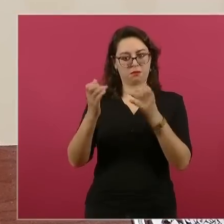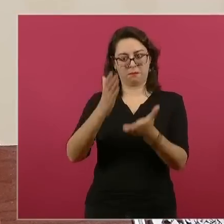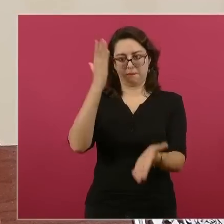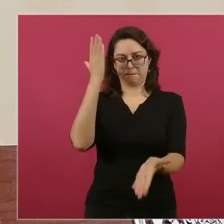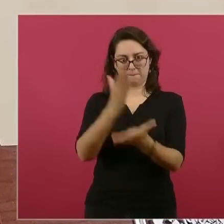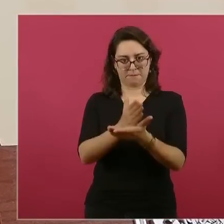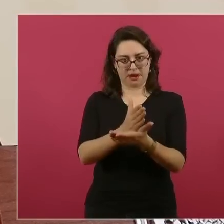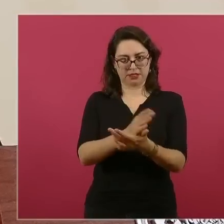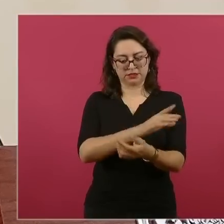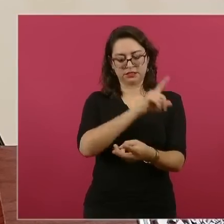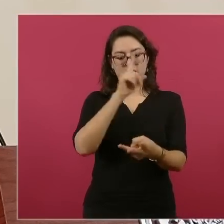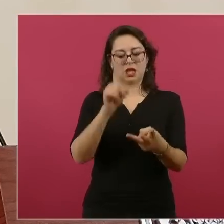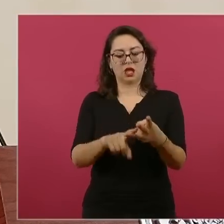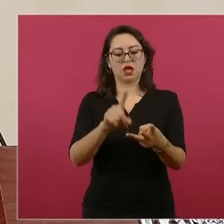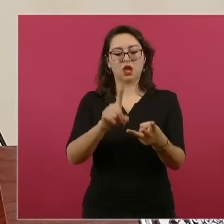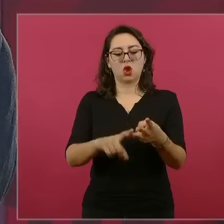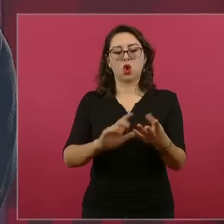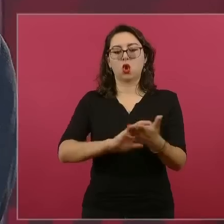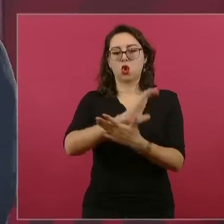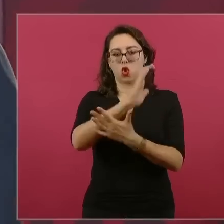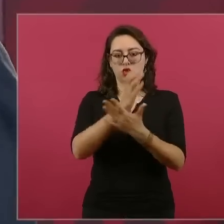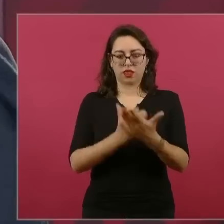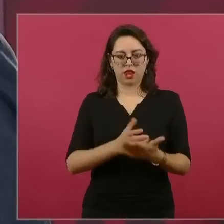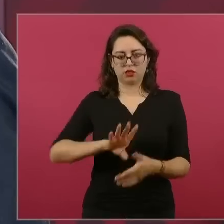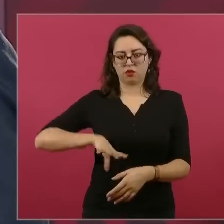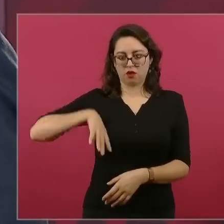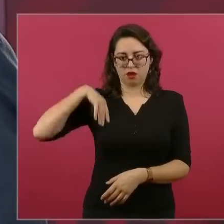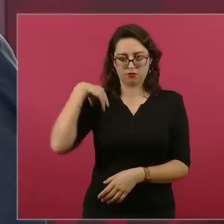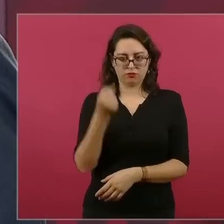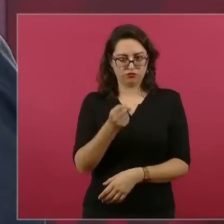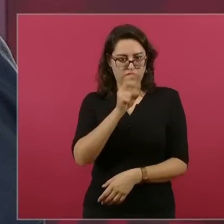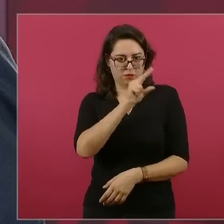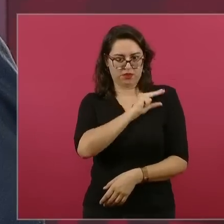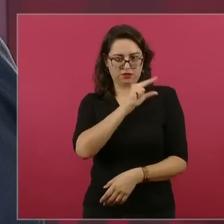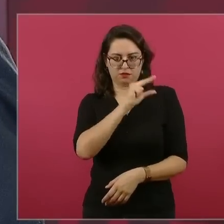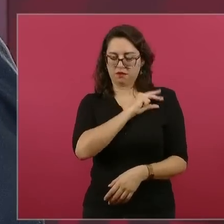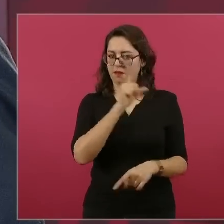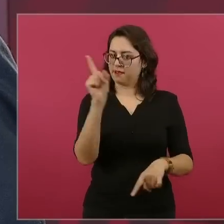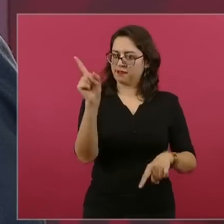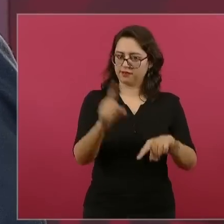no permitir estos contratos leoninos,